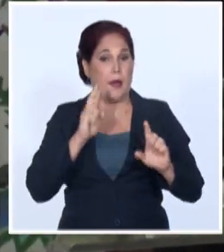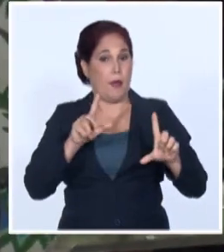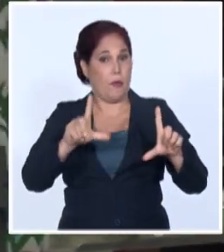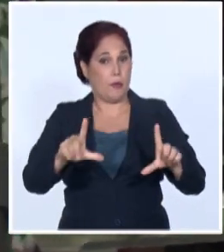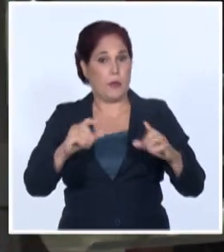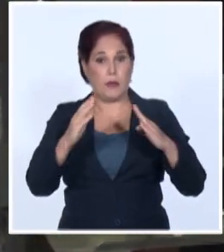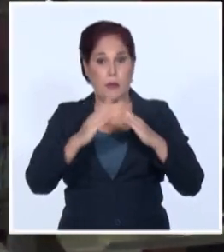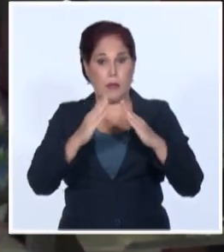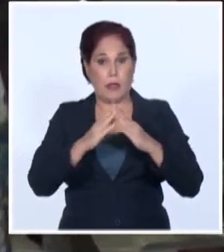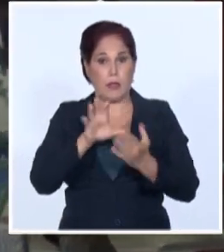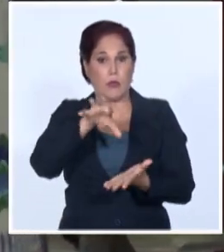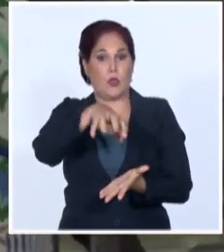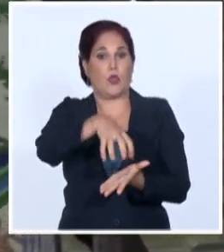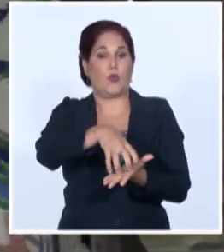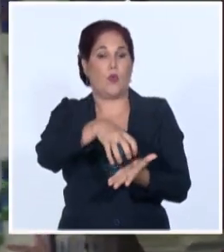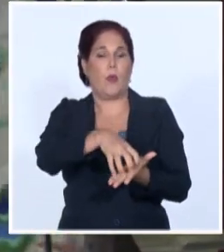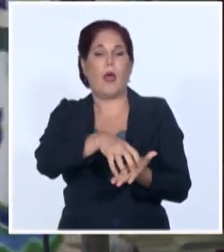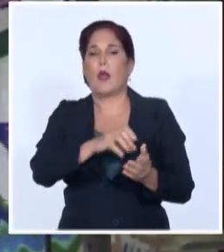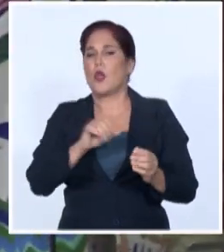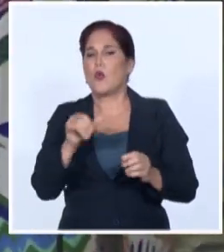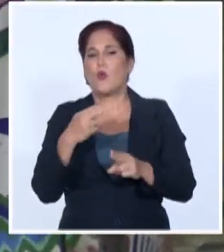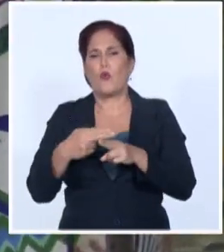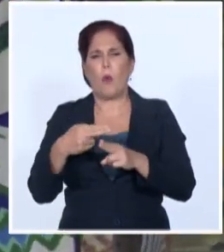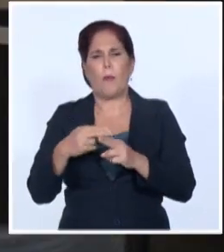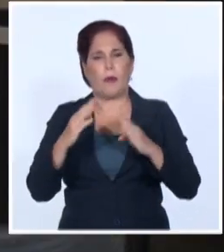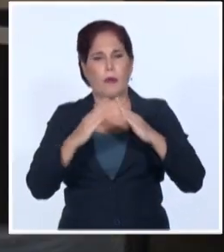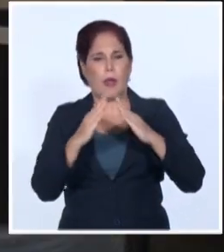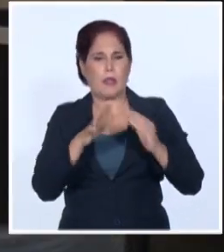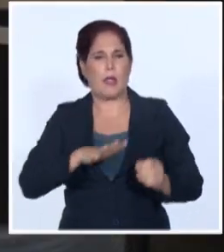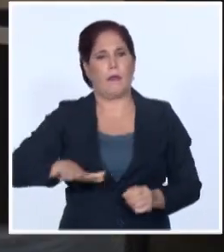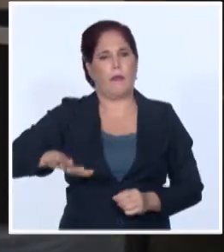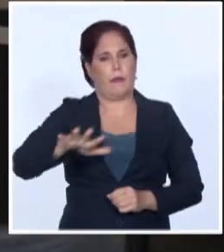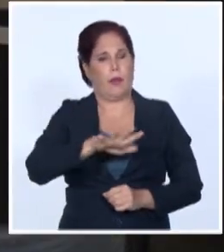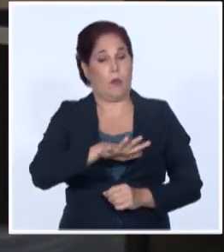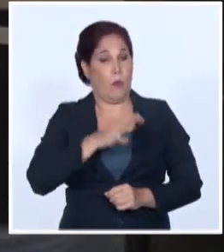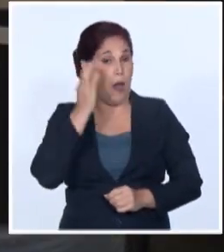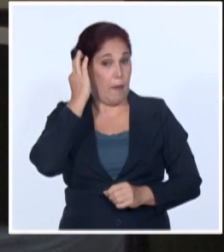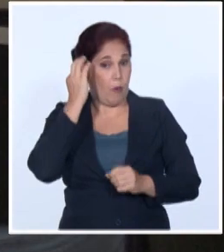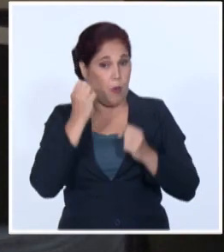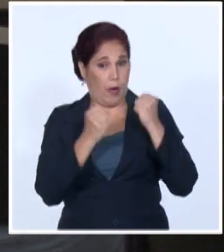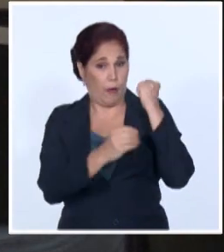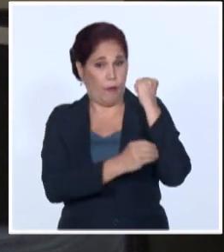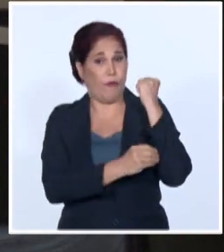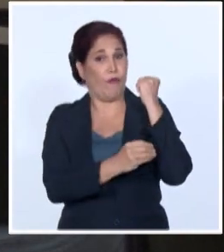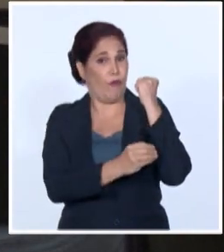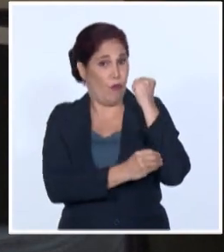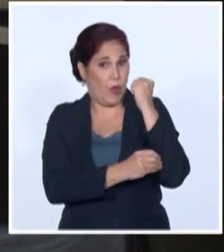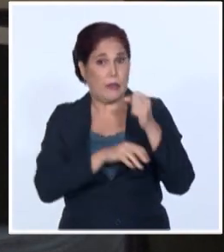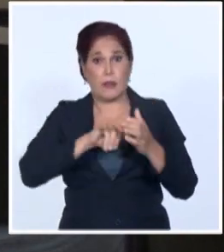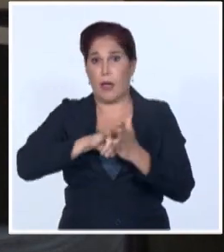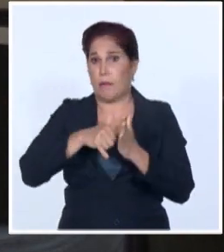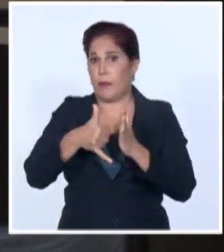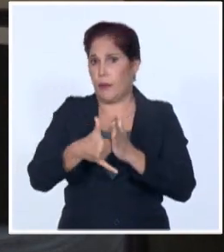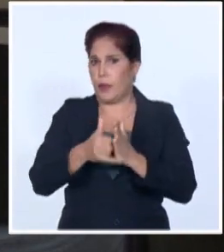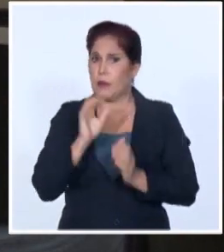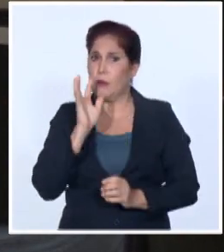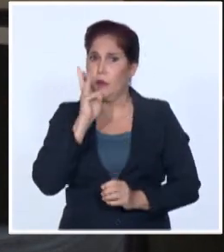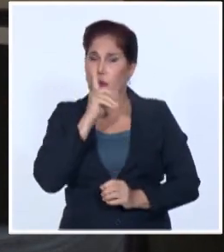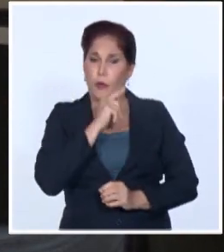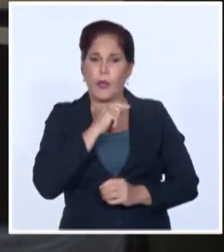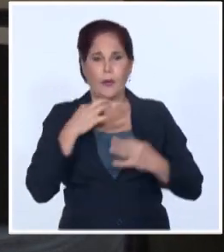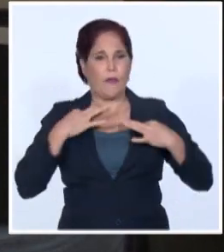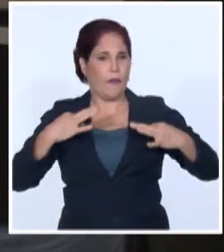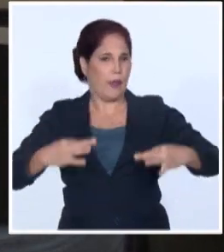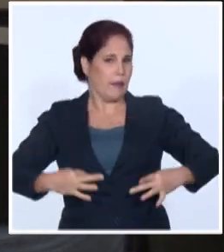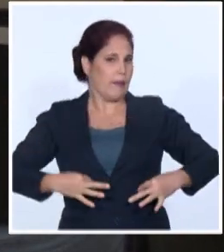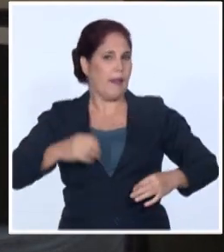de la Ciudad o Casa de Todos, y al empoderamiento femenino de tan útil proyecto Vestir la Edad, que orienta y anima